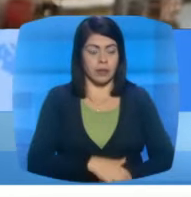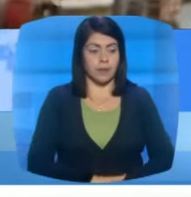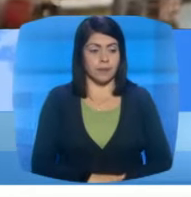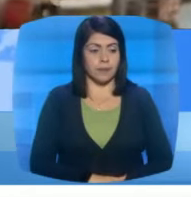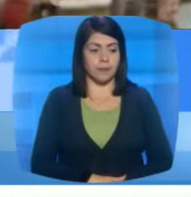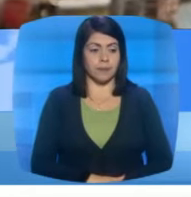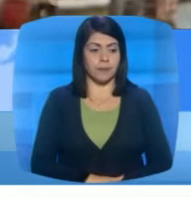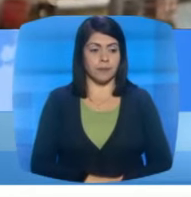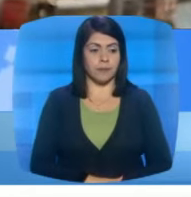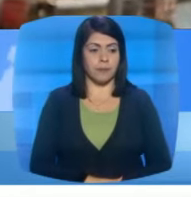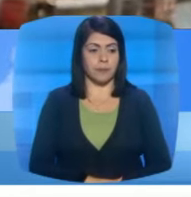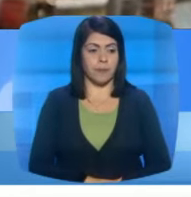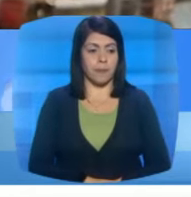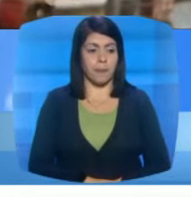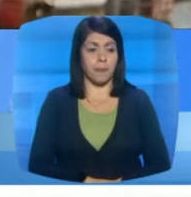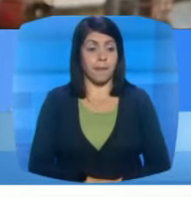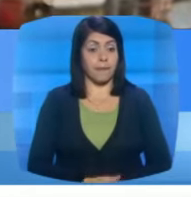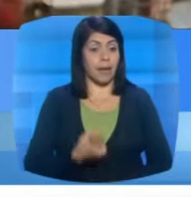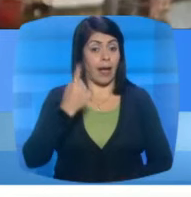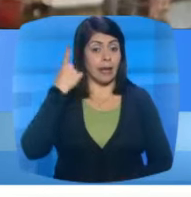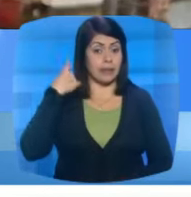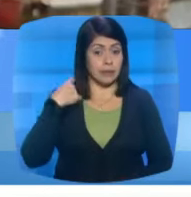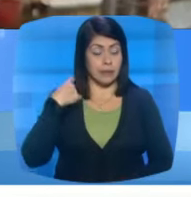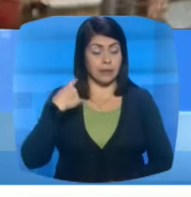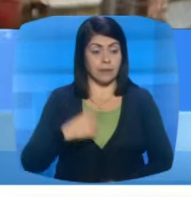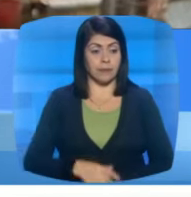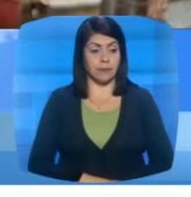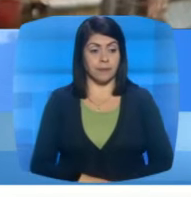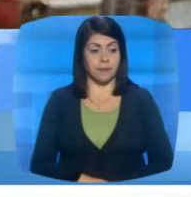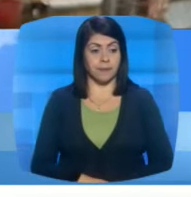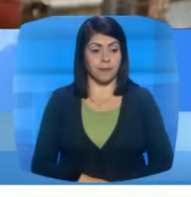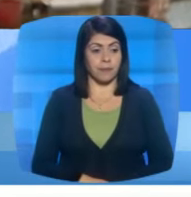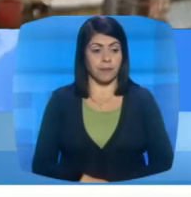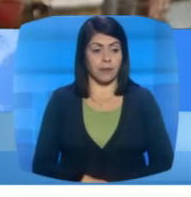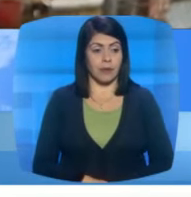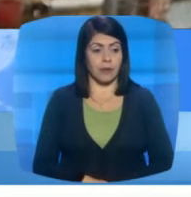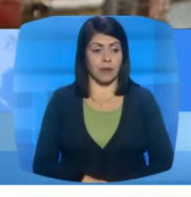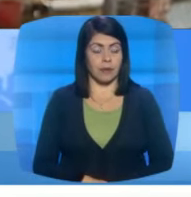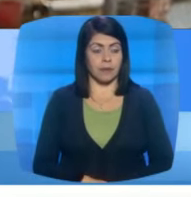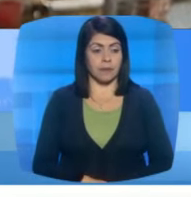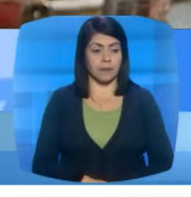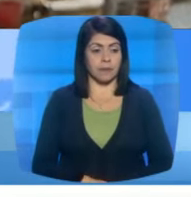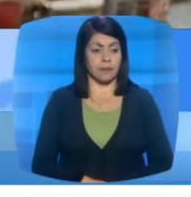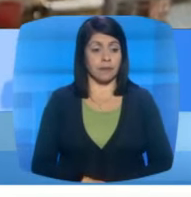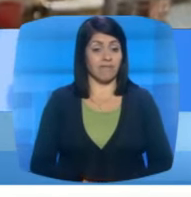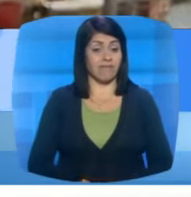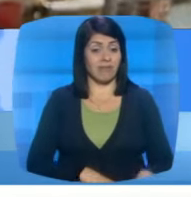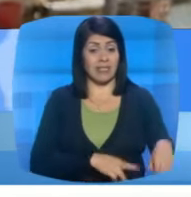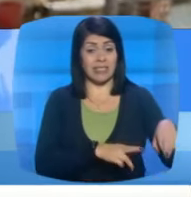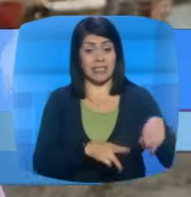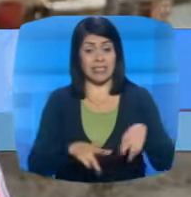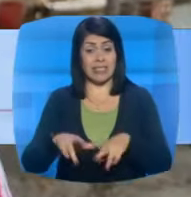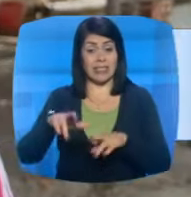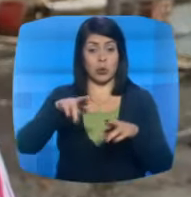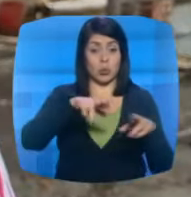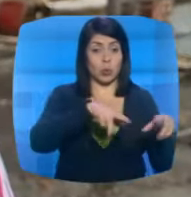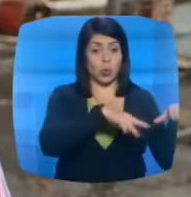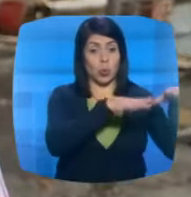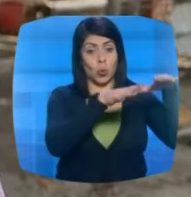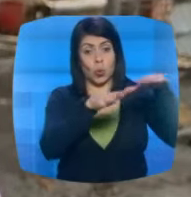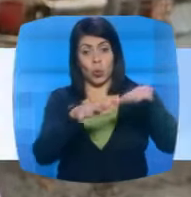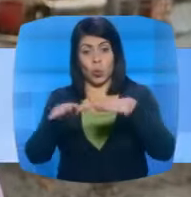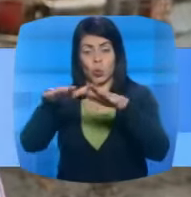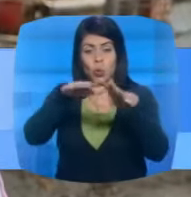pH. En el día de ayer hubo una gran crecida del río